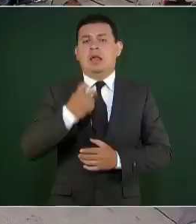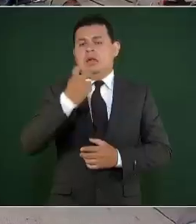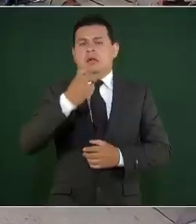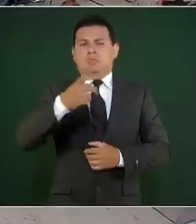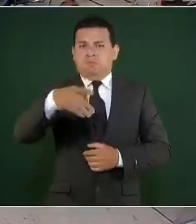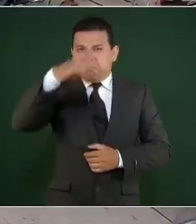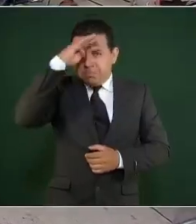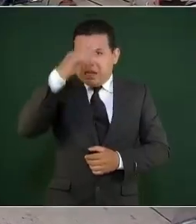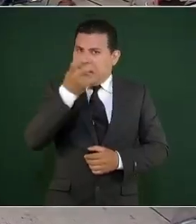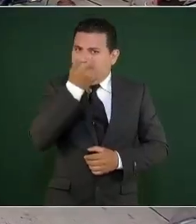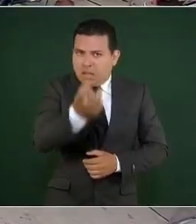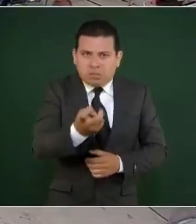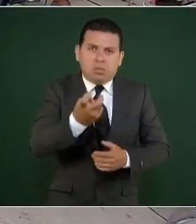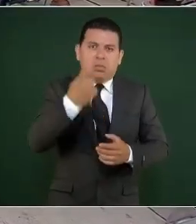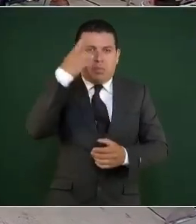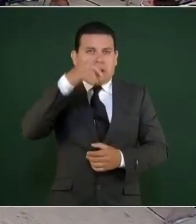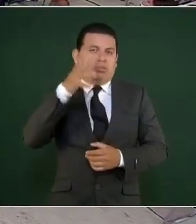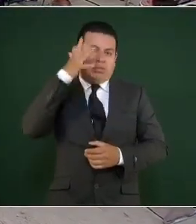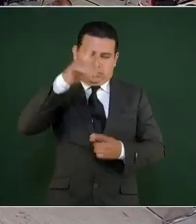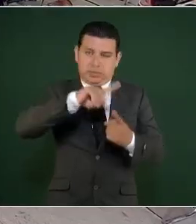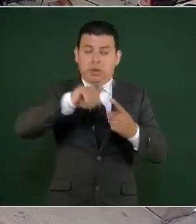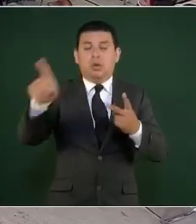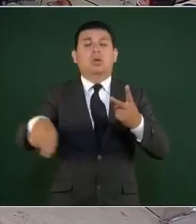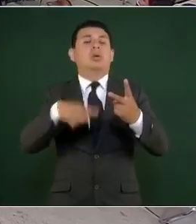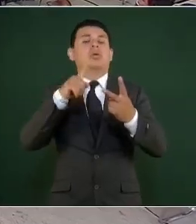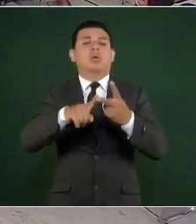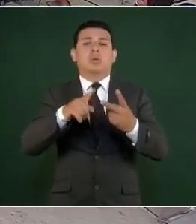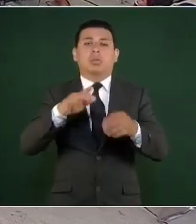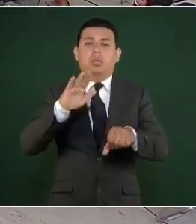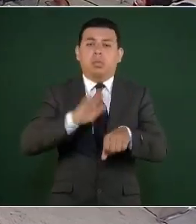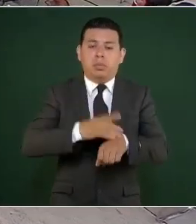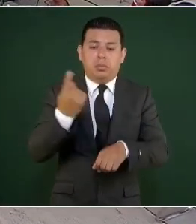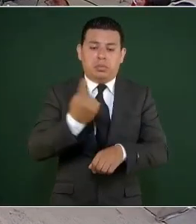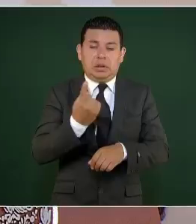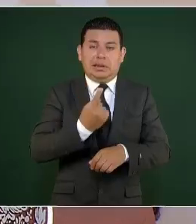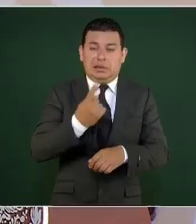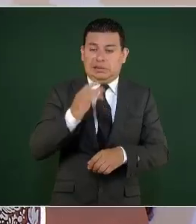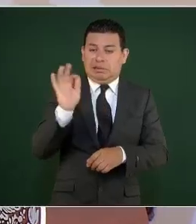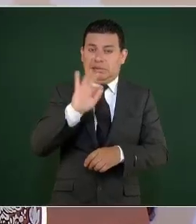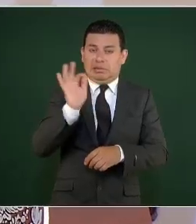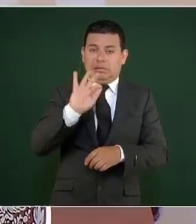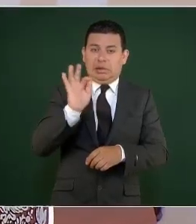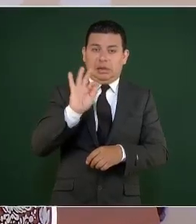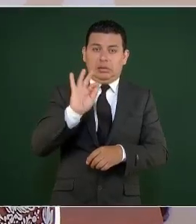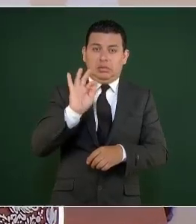pensando en eso. Y segundo, si lo dejamos